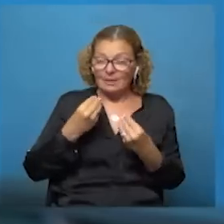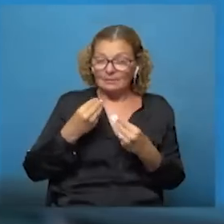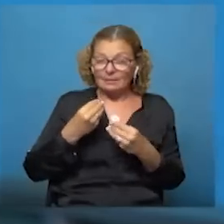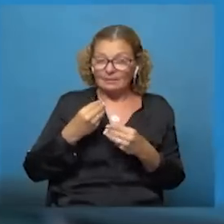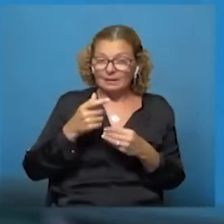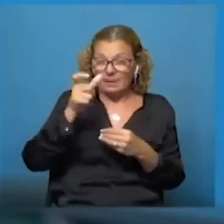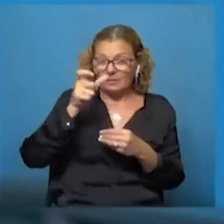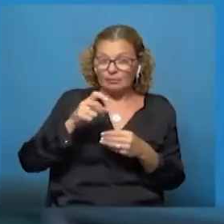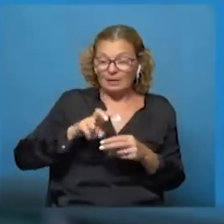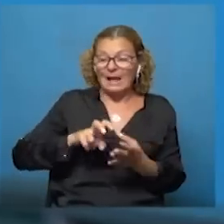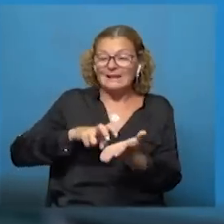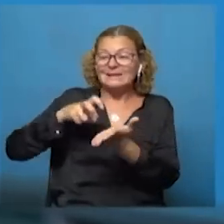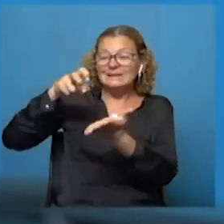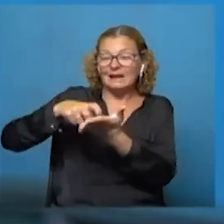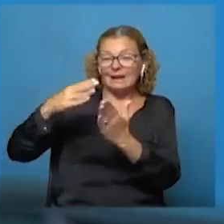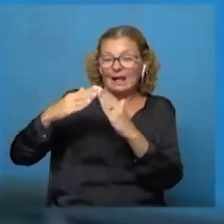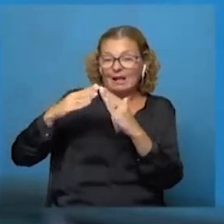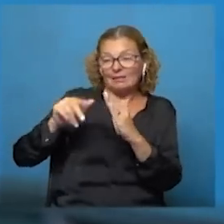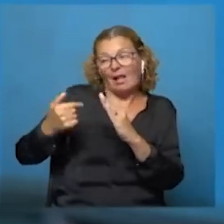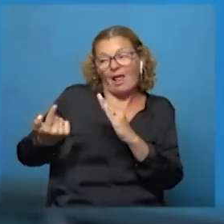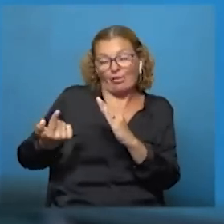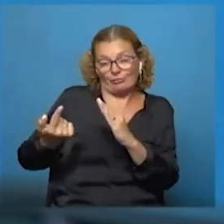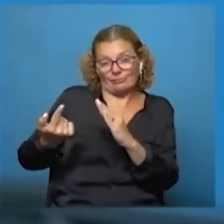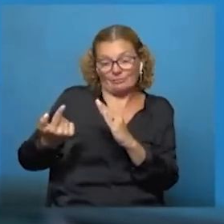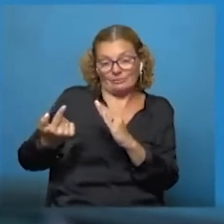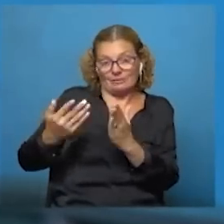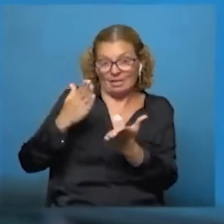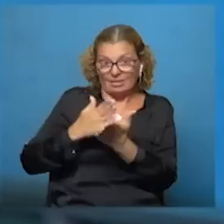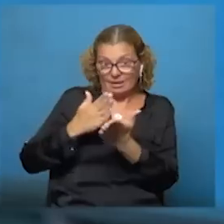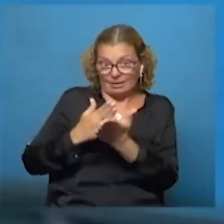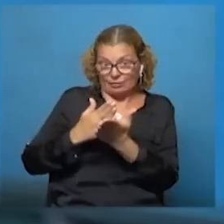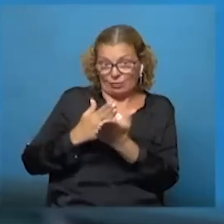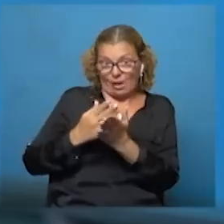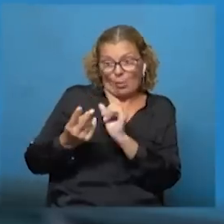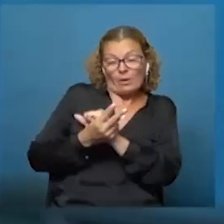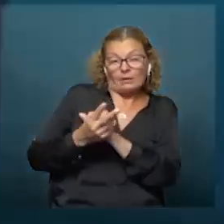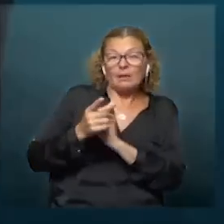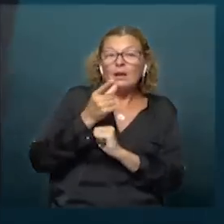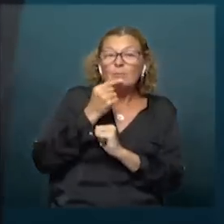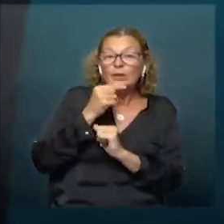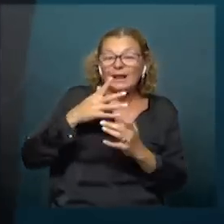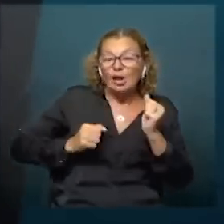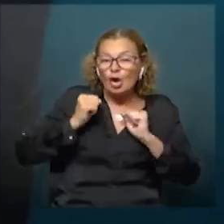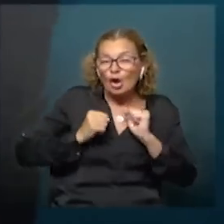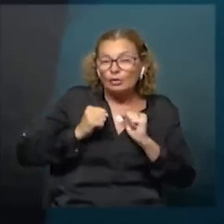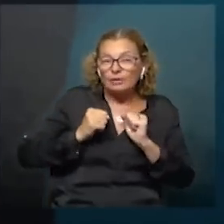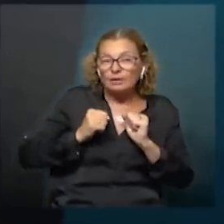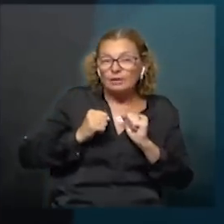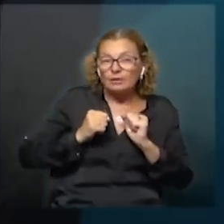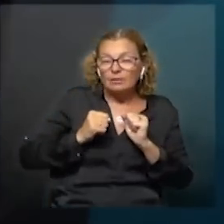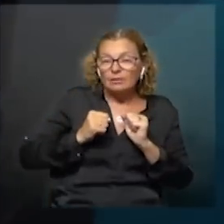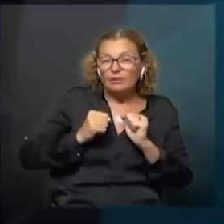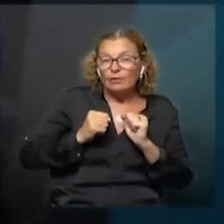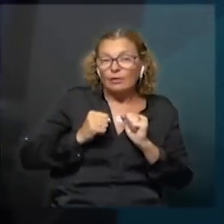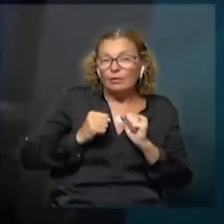delincuente salta a la casa del vecino tiene derecho a defenderse el policía lo corre o le armamos a Doc